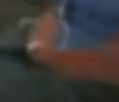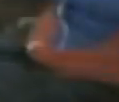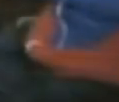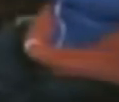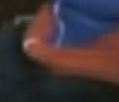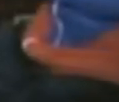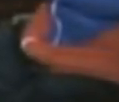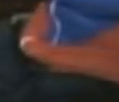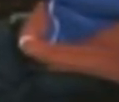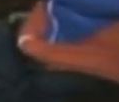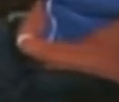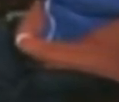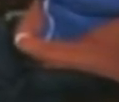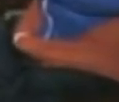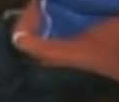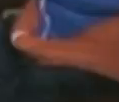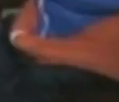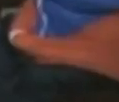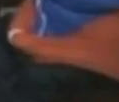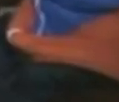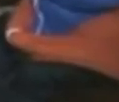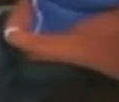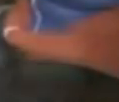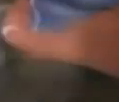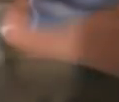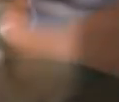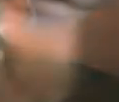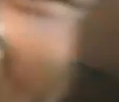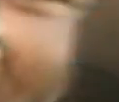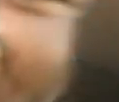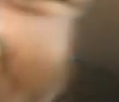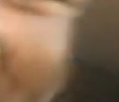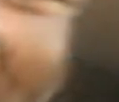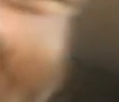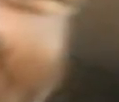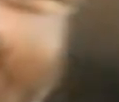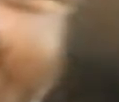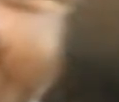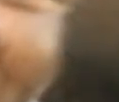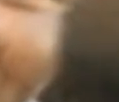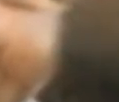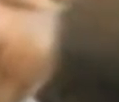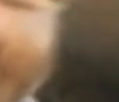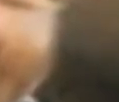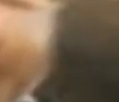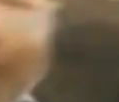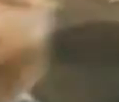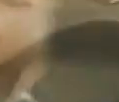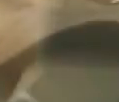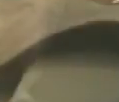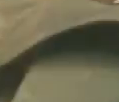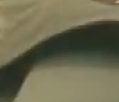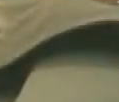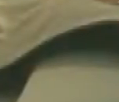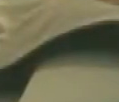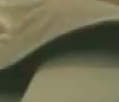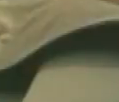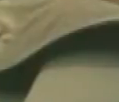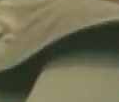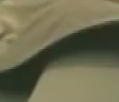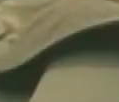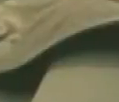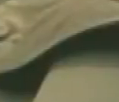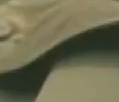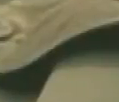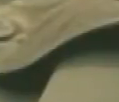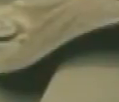decía siempre el comandante Chávez, cuando se apagaron las luces en el mundo, de Cuba había allí humildemente una luz